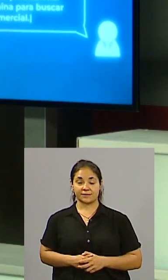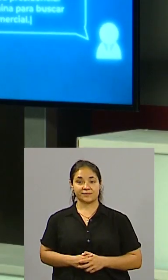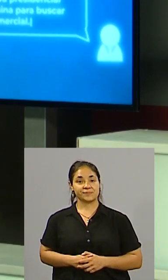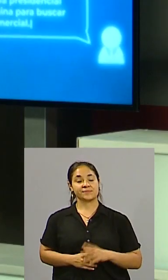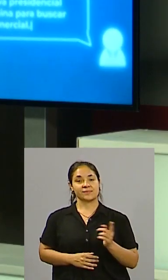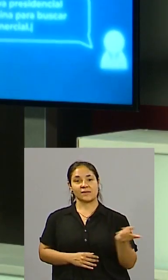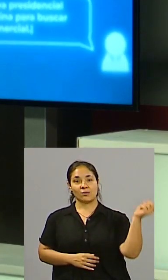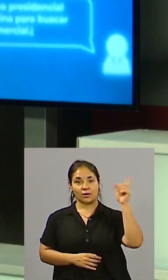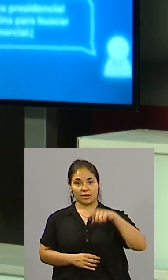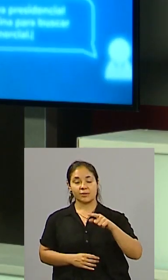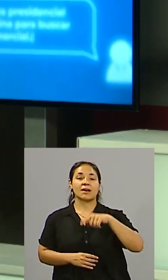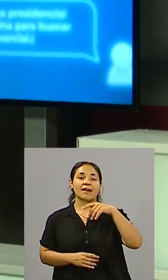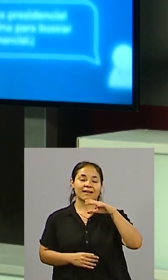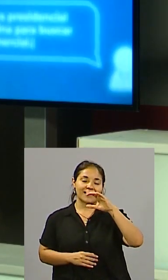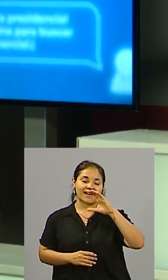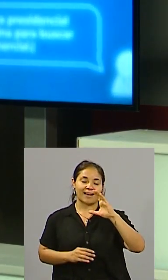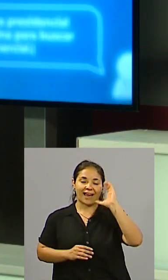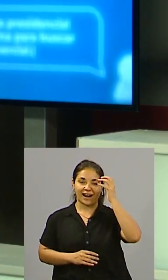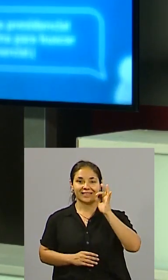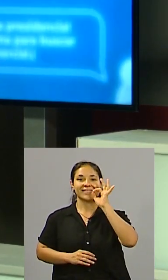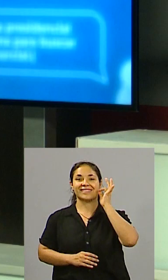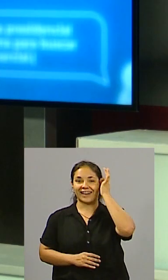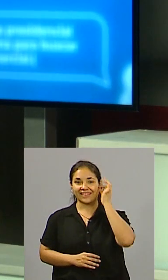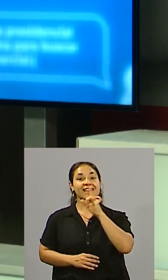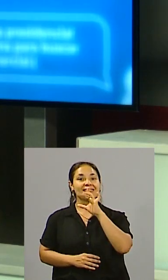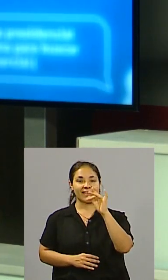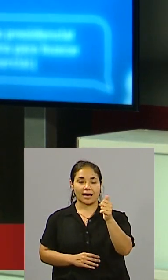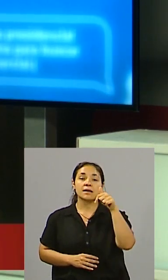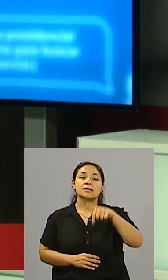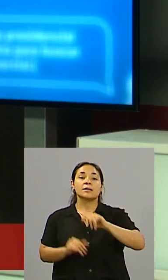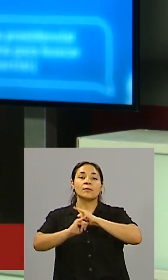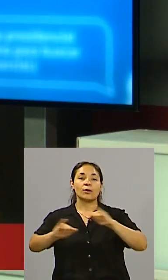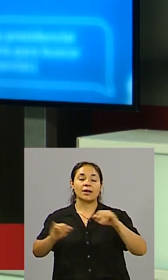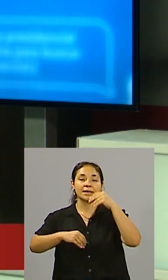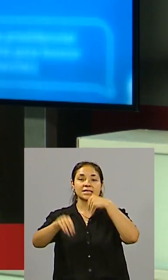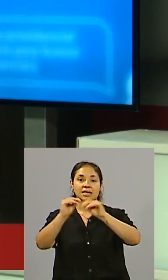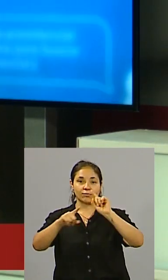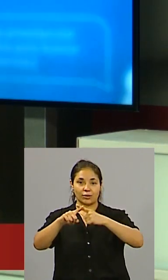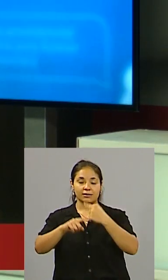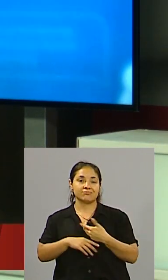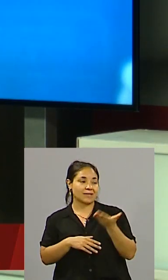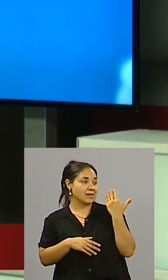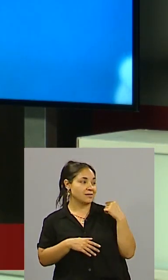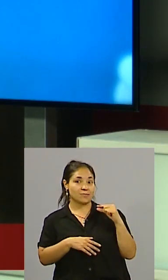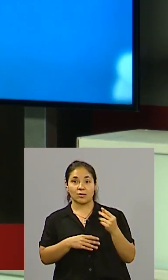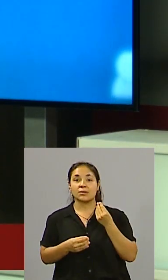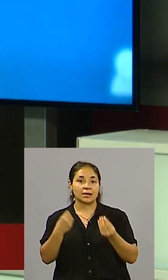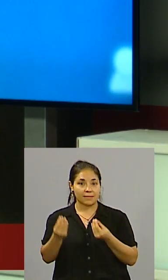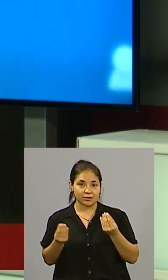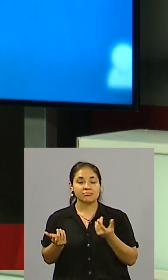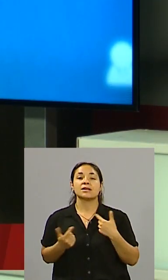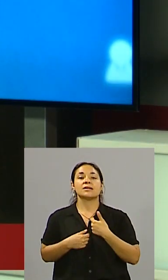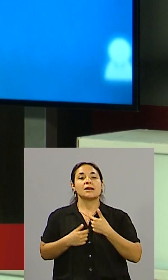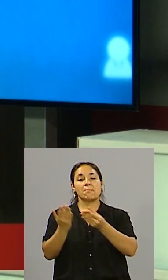Bueno, aquí estamos en el 30 de la TDA, esto es Chat Político. A partir, bueno, de hace unos días nada más, una nueva